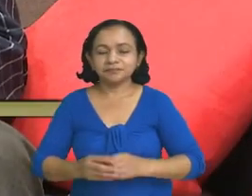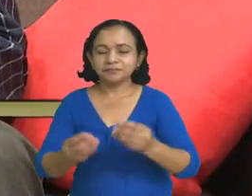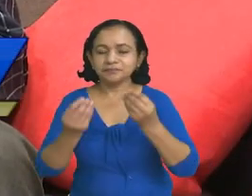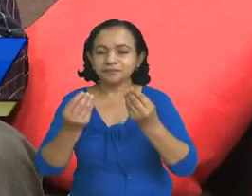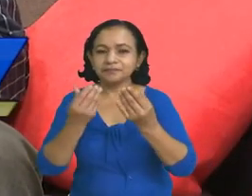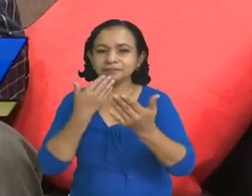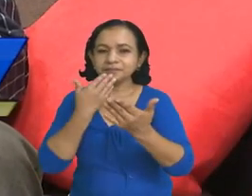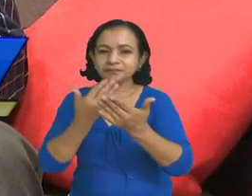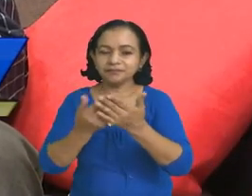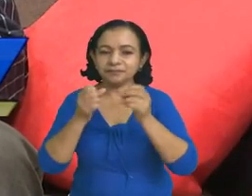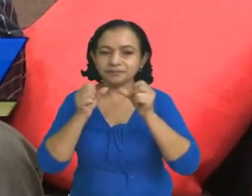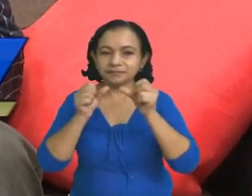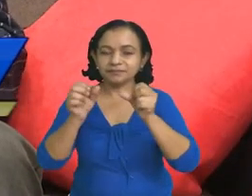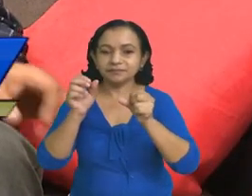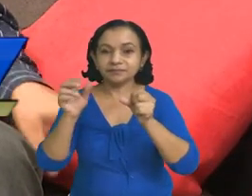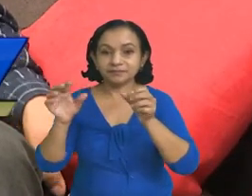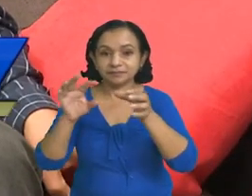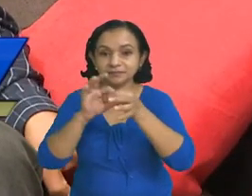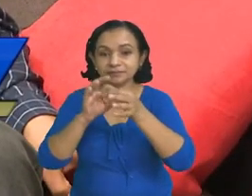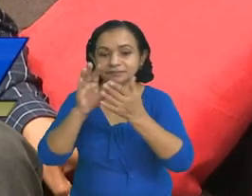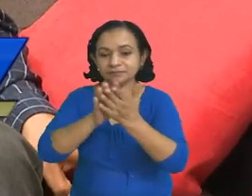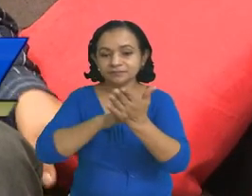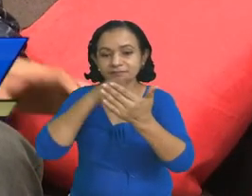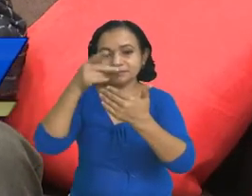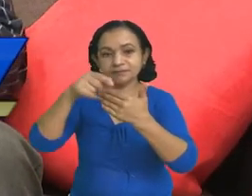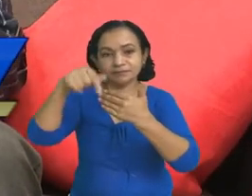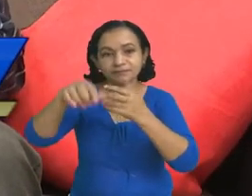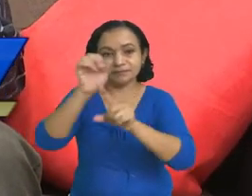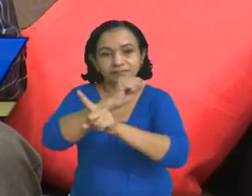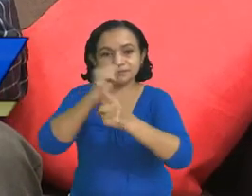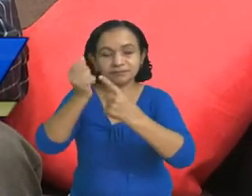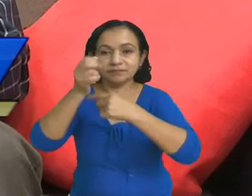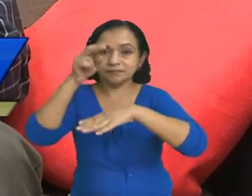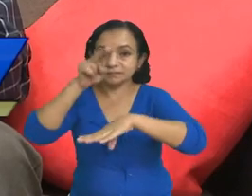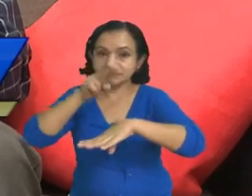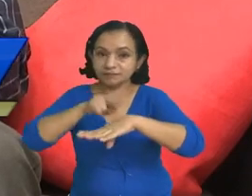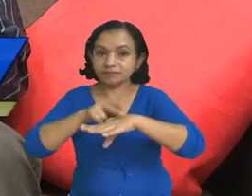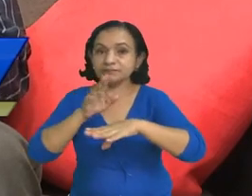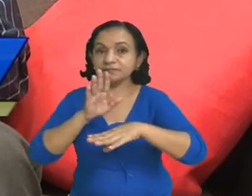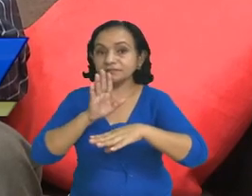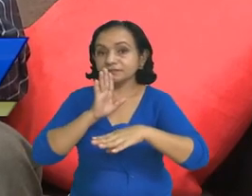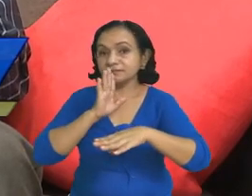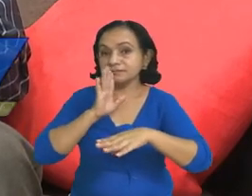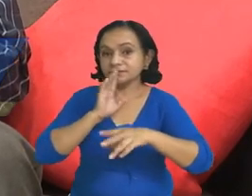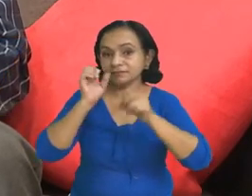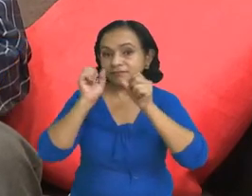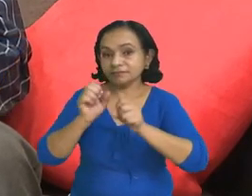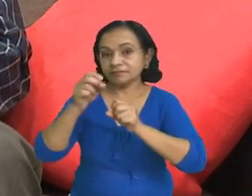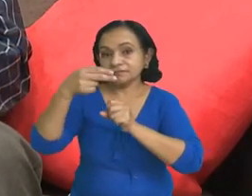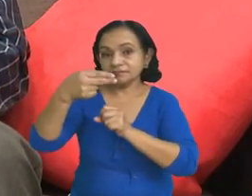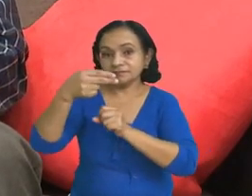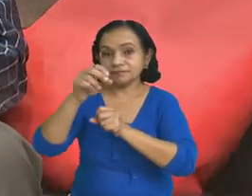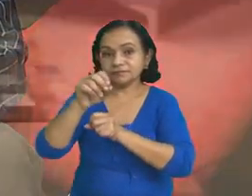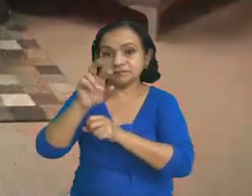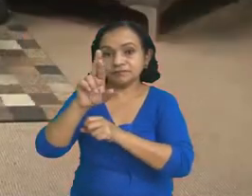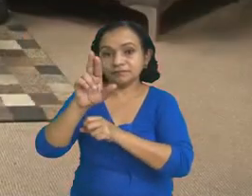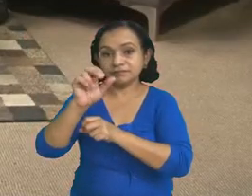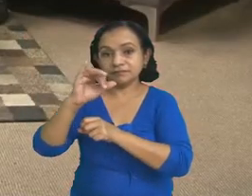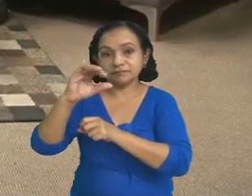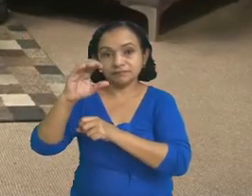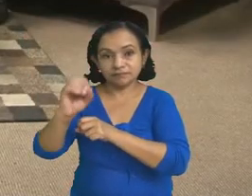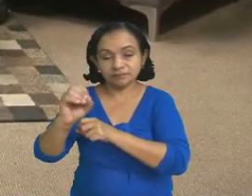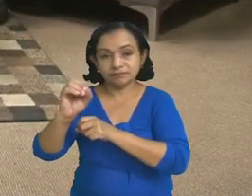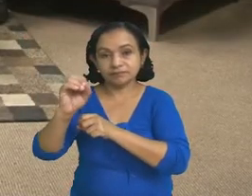Muchísimas gracias por continuar acompañándonos en su programa desde el Parlamento. Continuamos nuestra conversación con el compañero Horacio Guerra, director